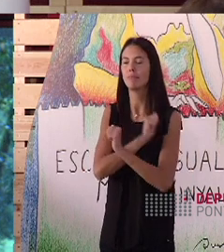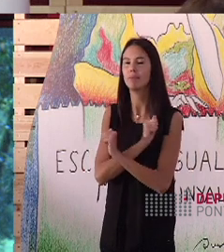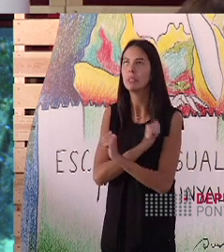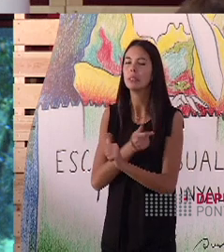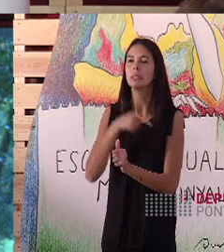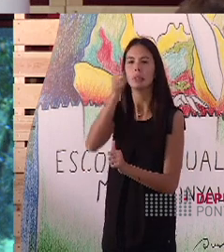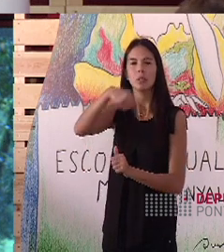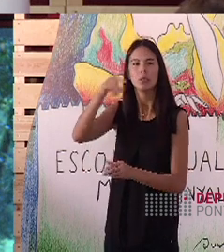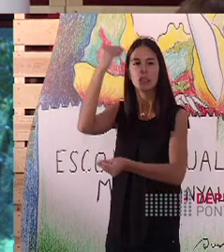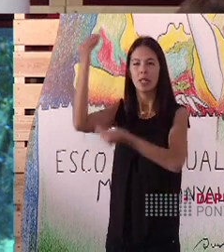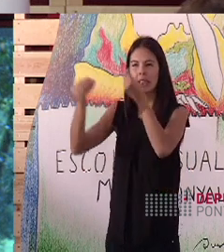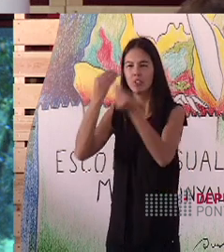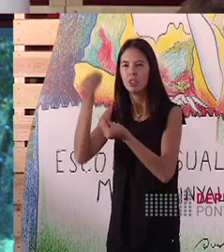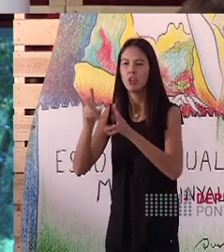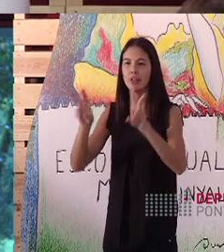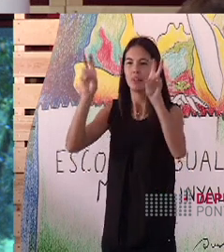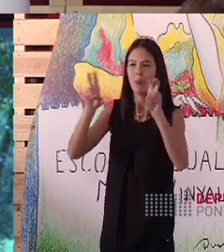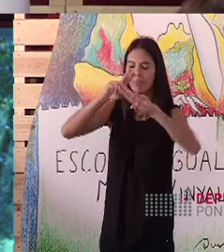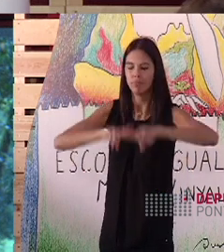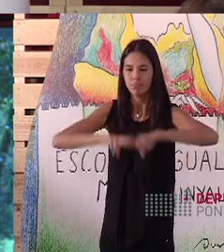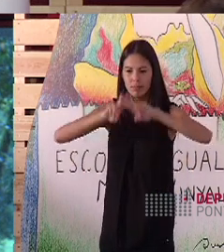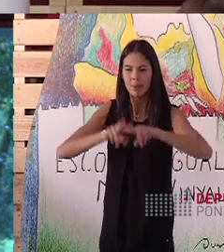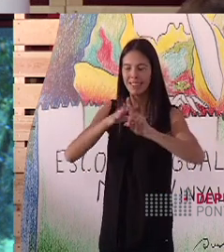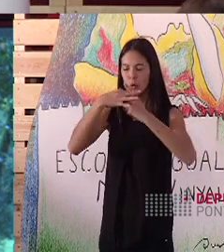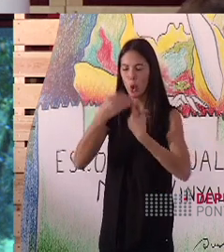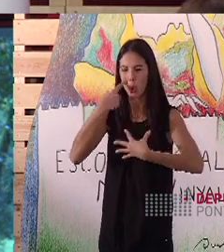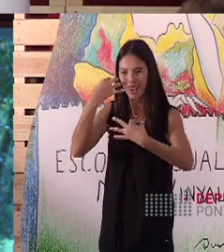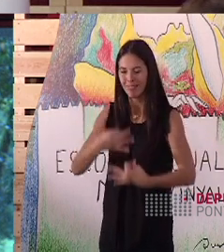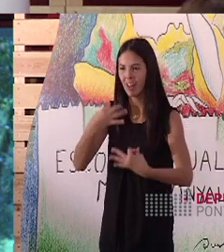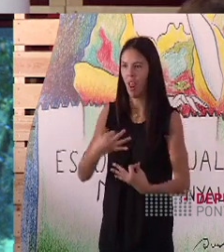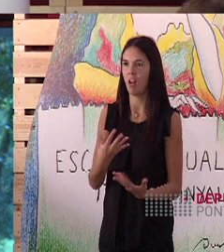desa reflexión, do análisis de cual é a situación real